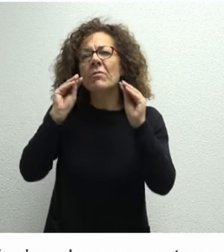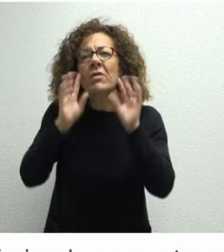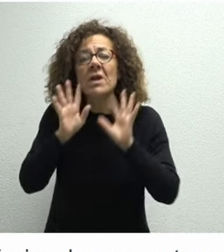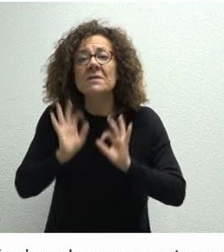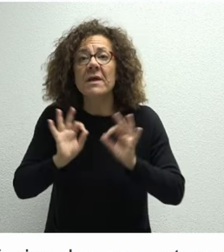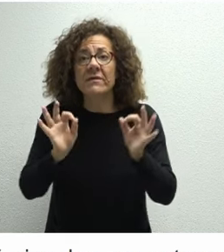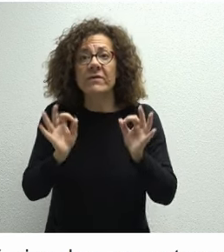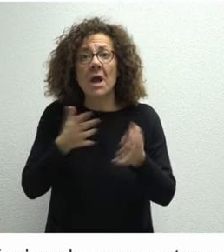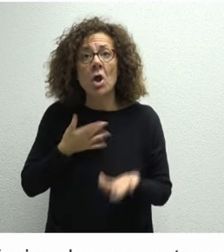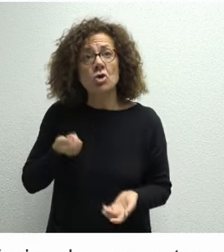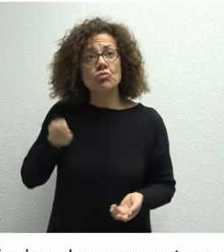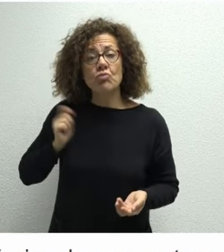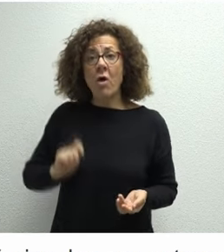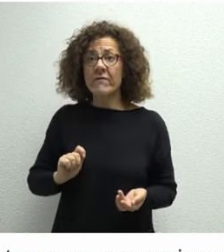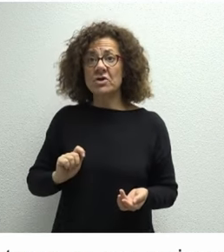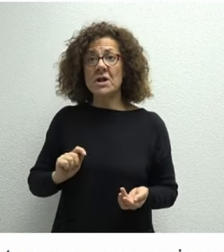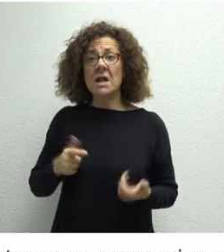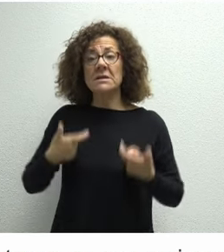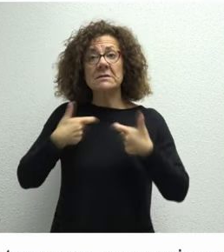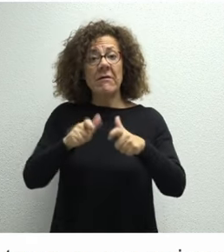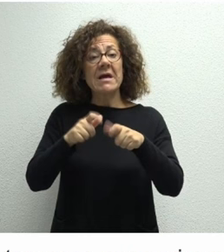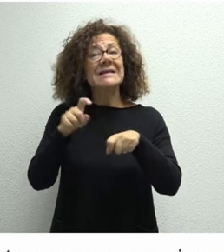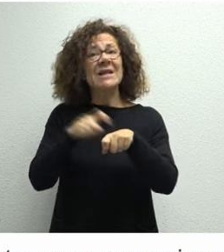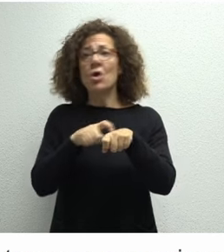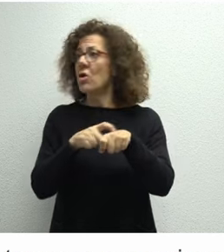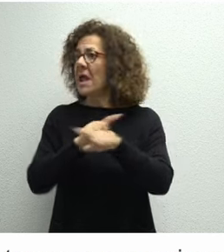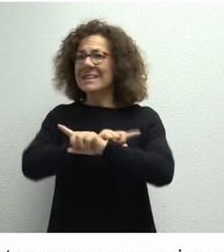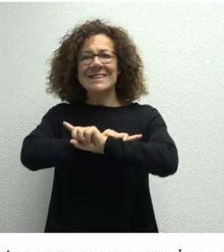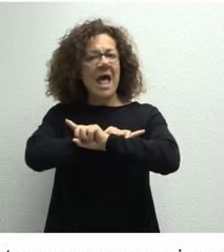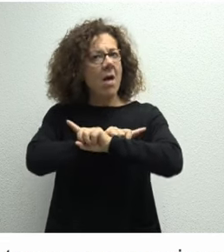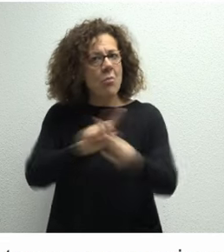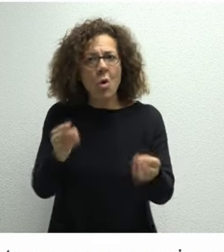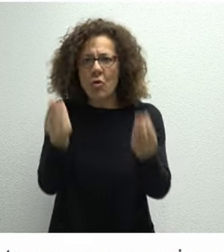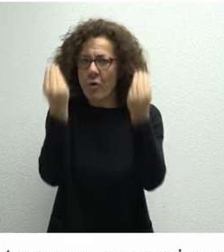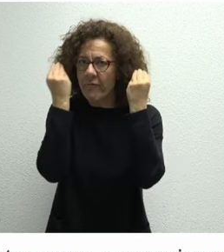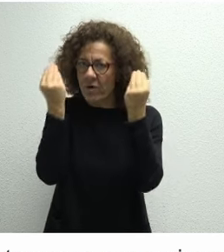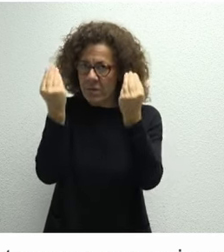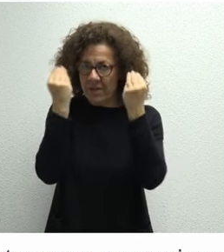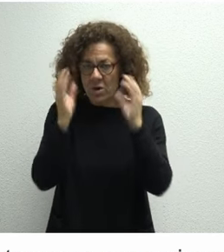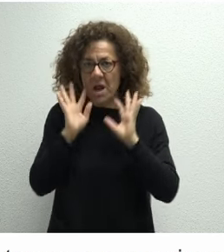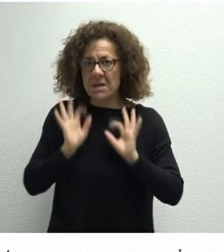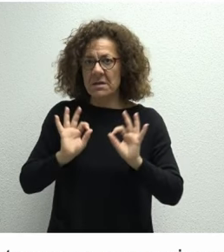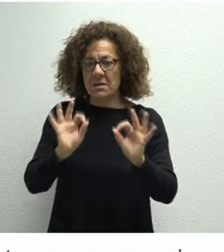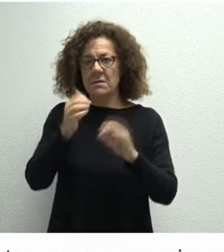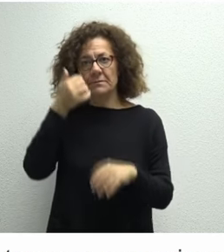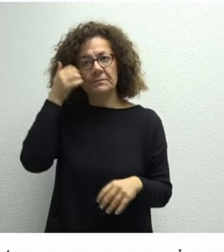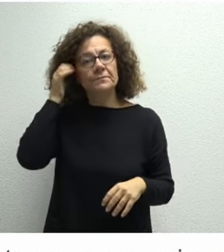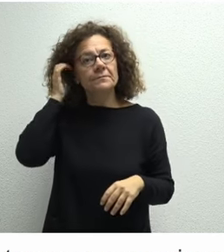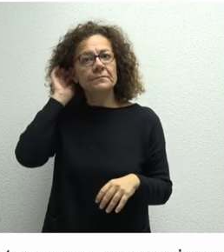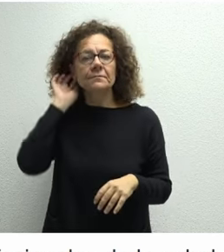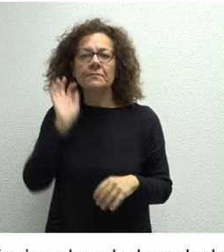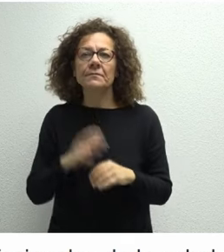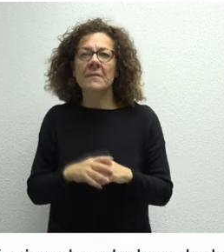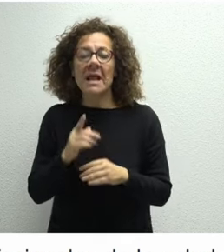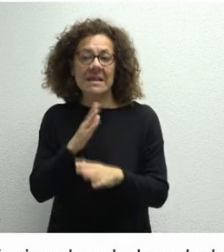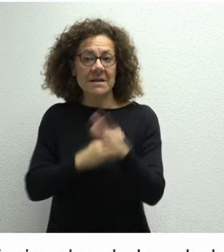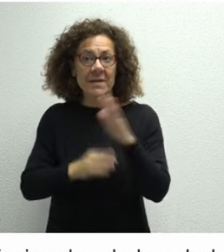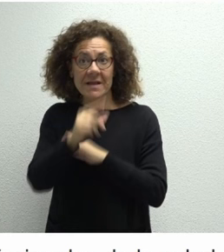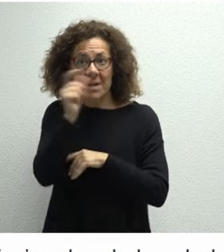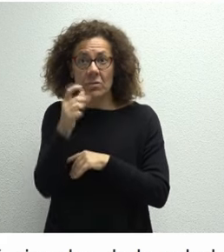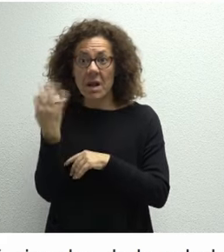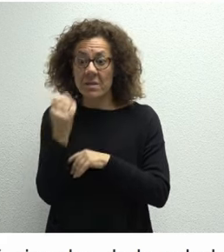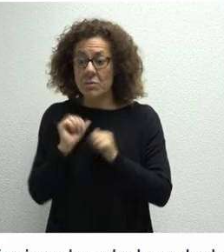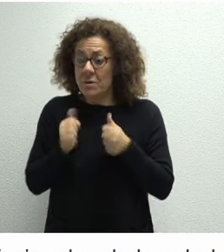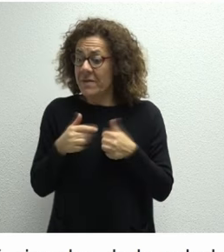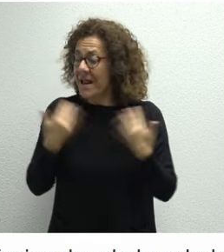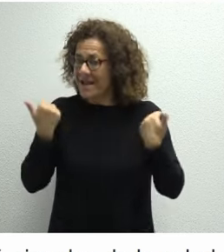intelectual Los profesionales del ámbito de la psicología tampoco se nos se nos forma específicamente en discapac intelectual y tenemos que empezar